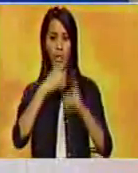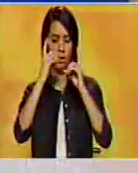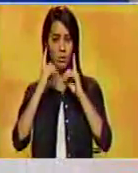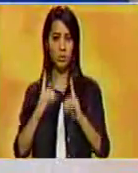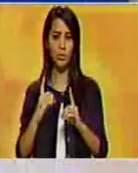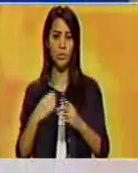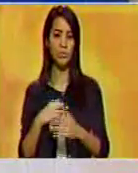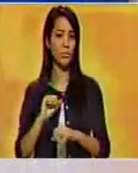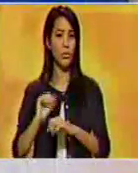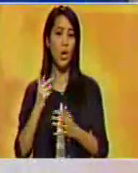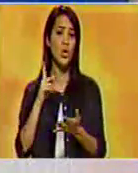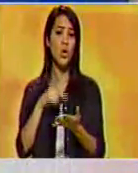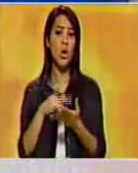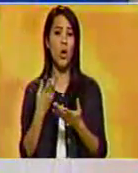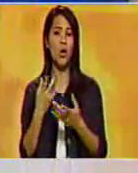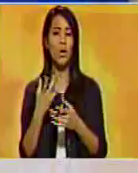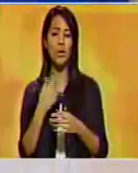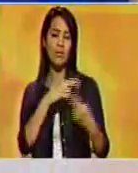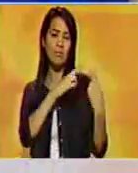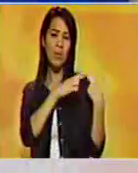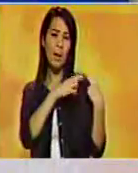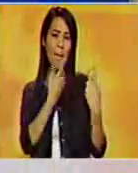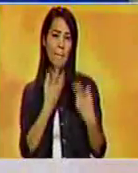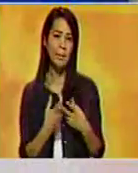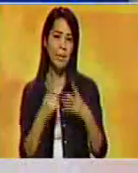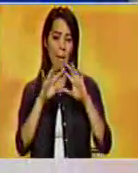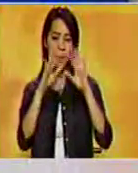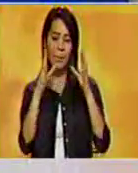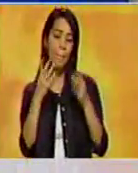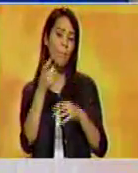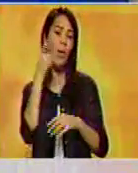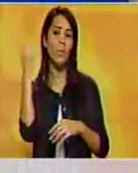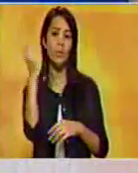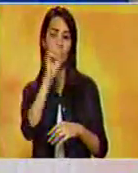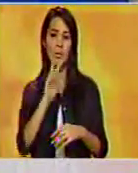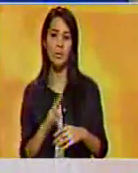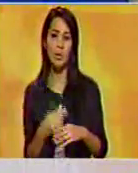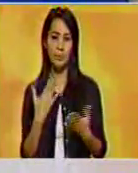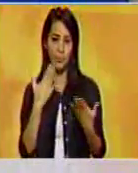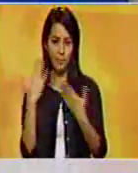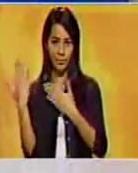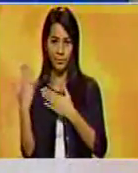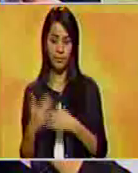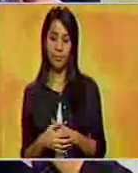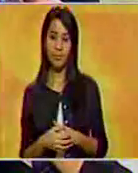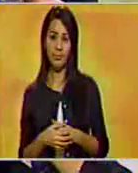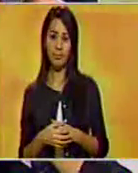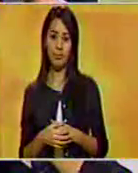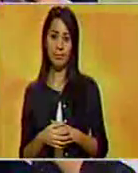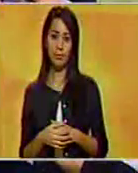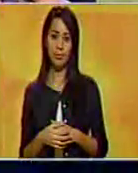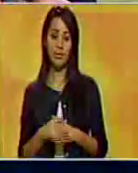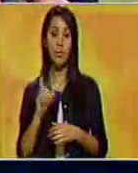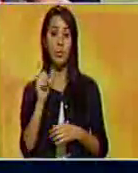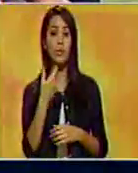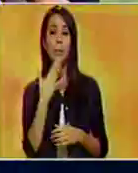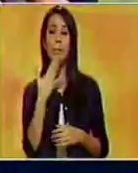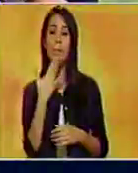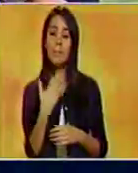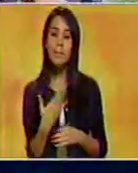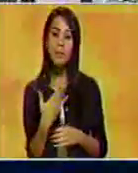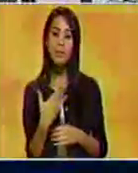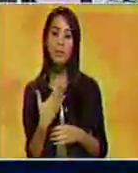no representa al pueblo de venezuela rafael aníbal camacho estuvo en el palacio federal legislativo y nos tiene un informe guanipa le exigió al